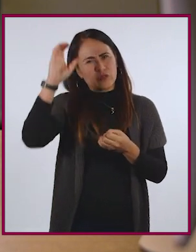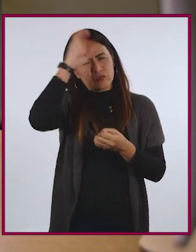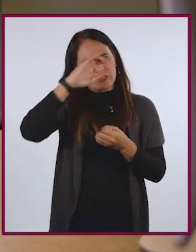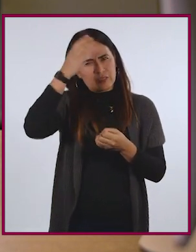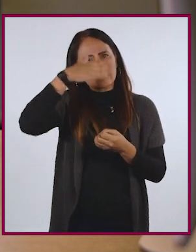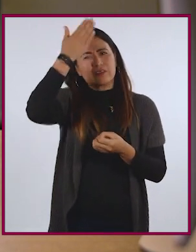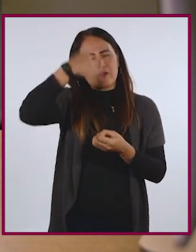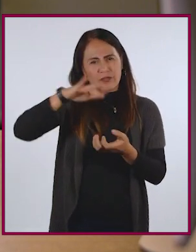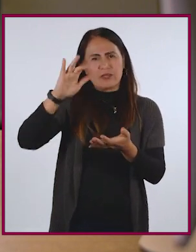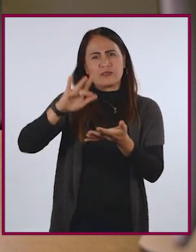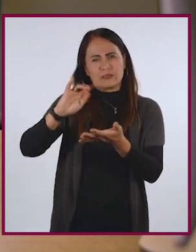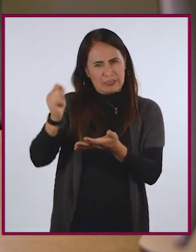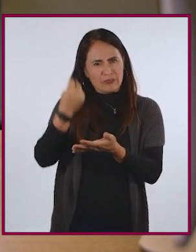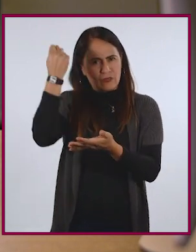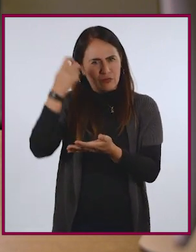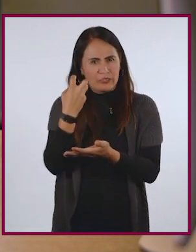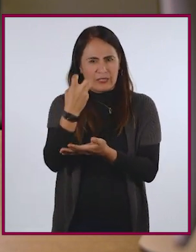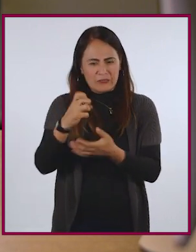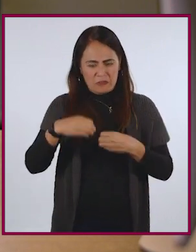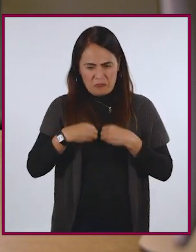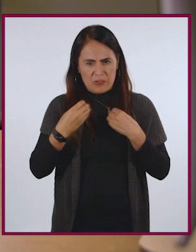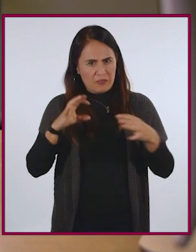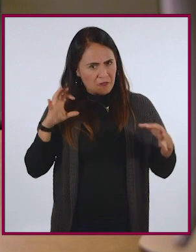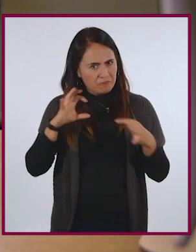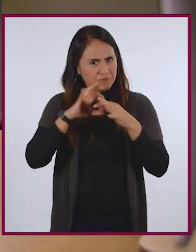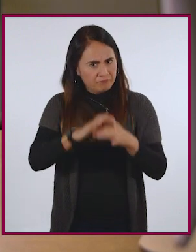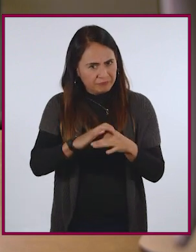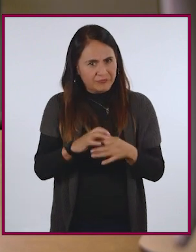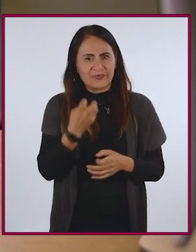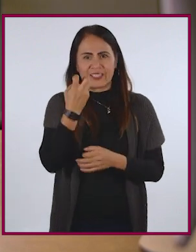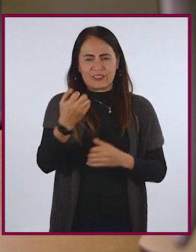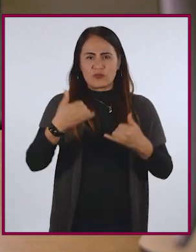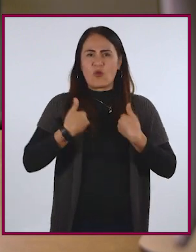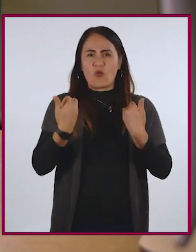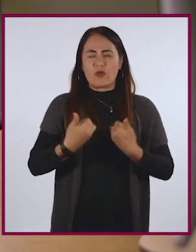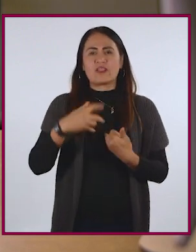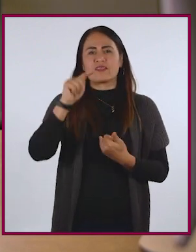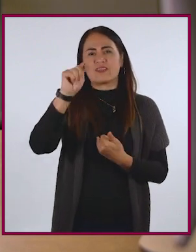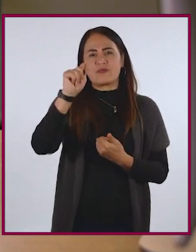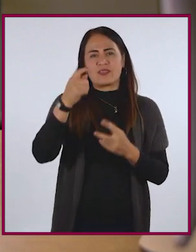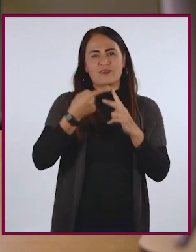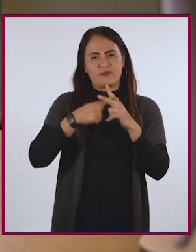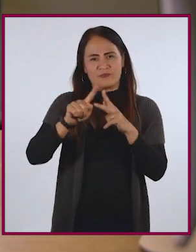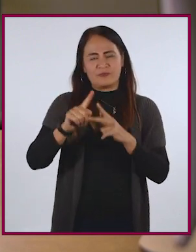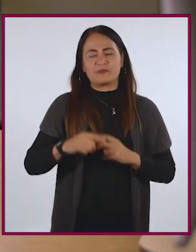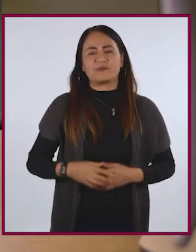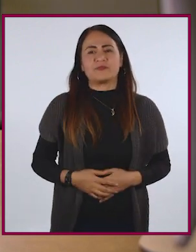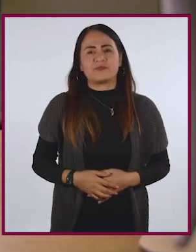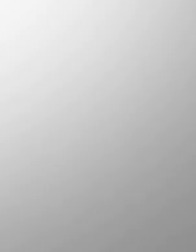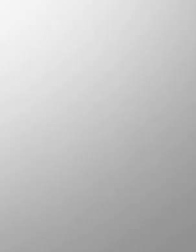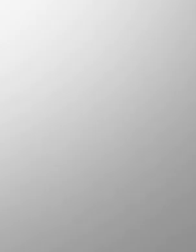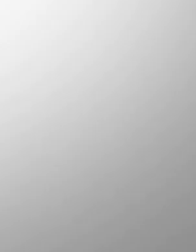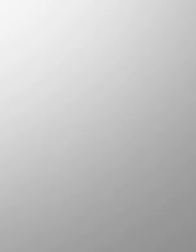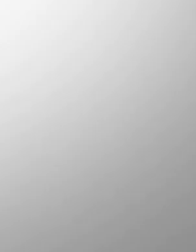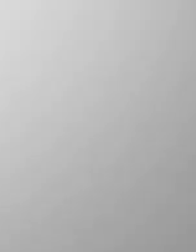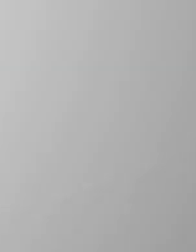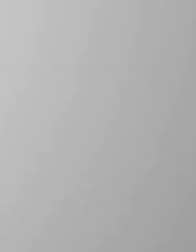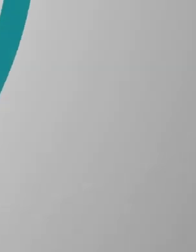y saberes tecnológicos que ya son parte de nuestra vida y forma de ser. Esto es Jóvenes en TV. Comenzamos.